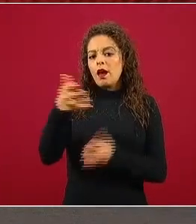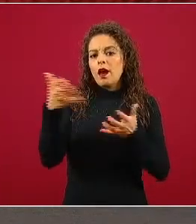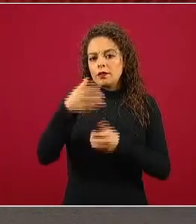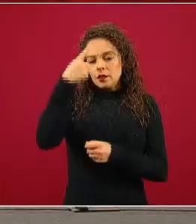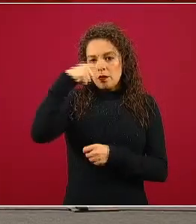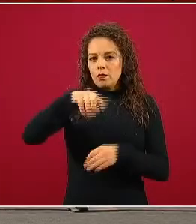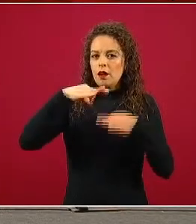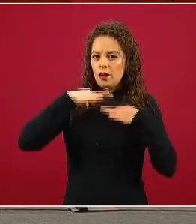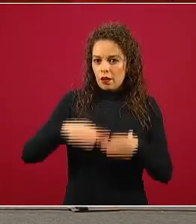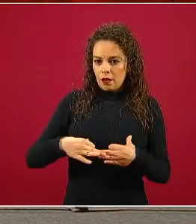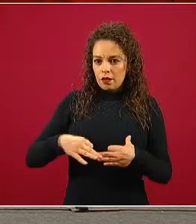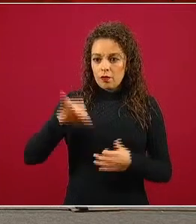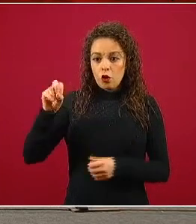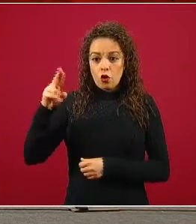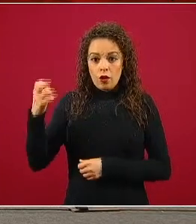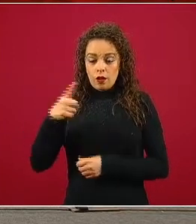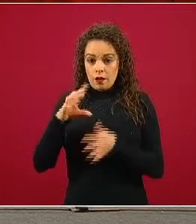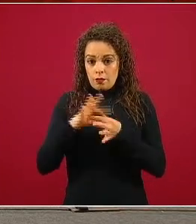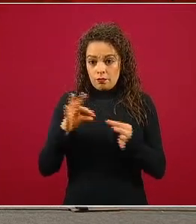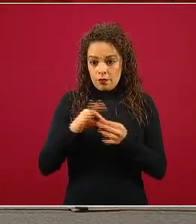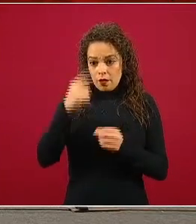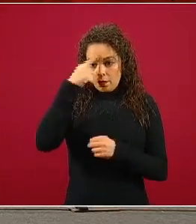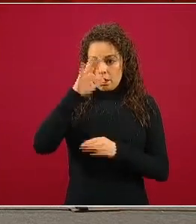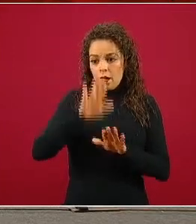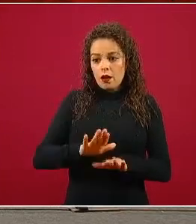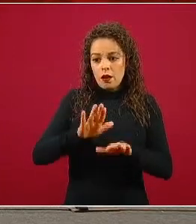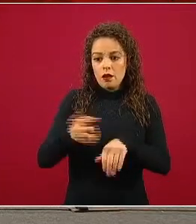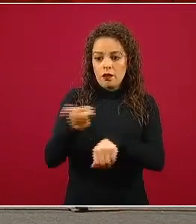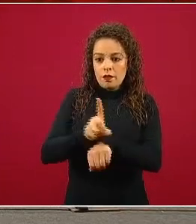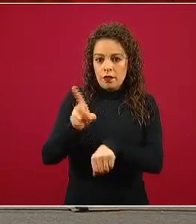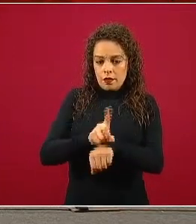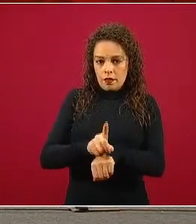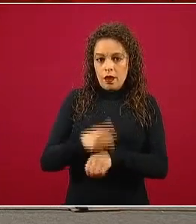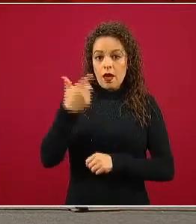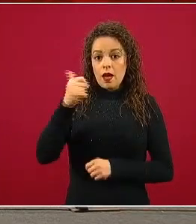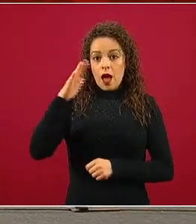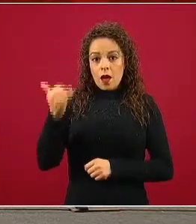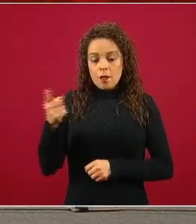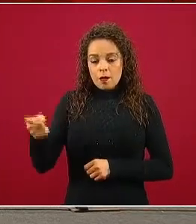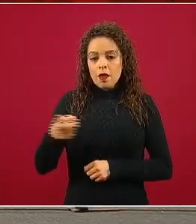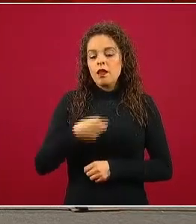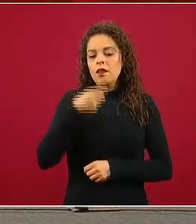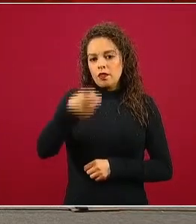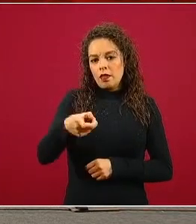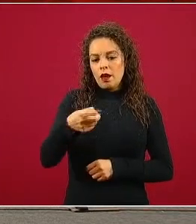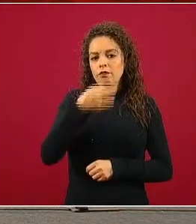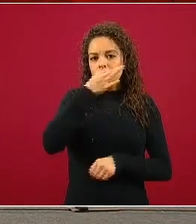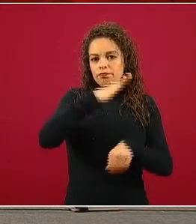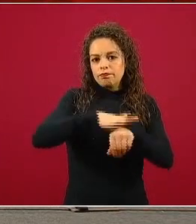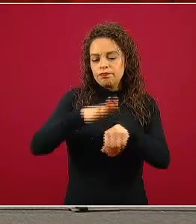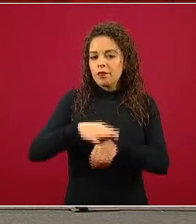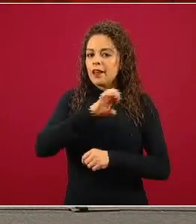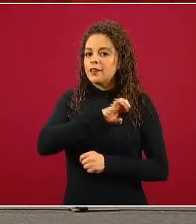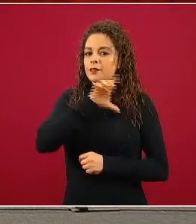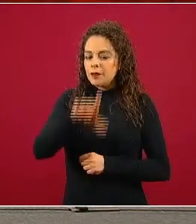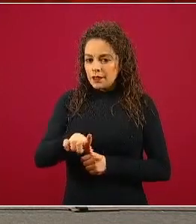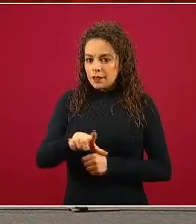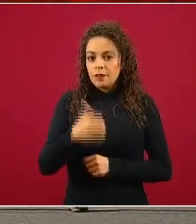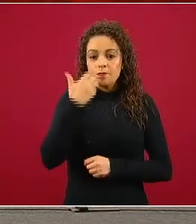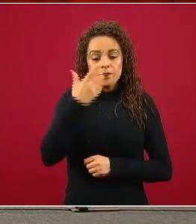para el día a día y Gadi nos tiene un mensaje especial. Queremos escucharlos,